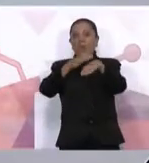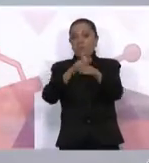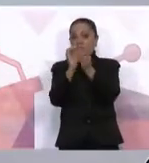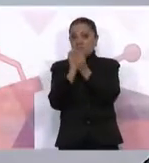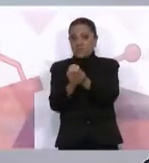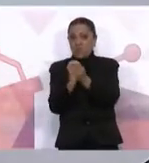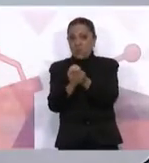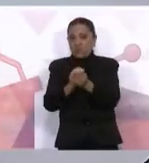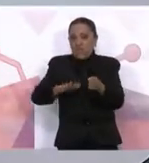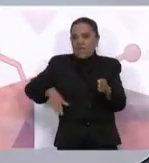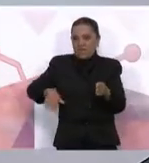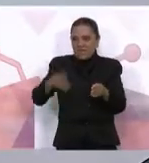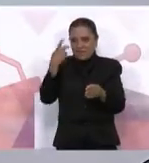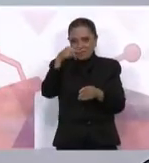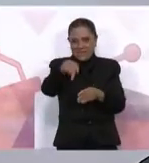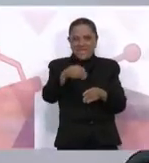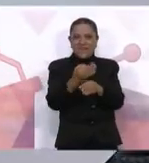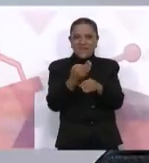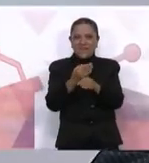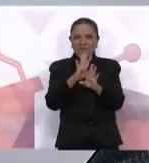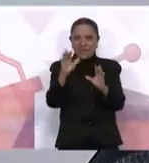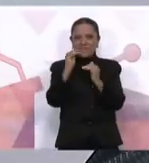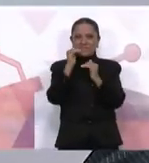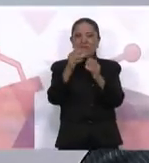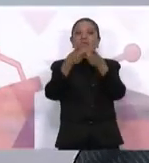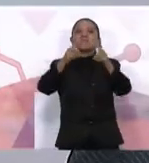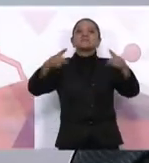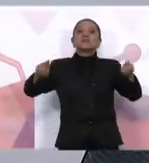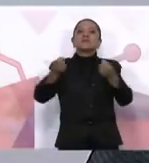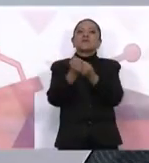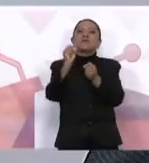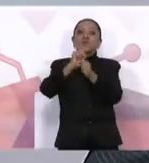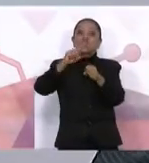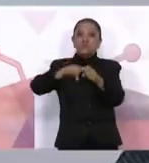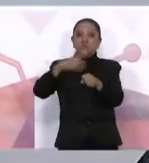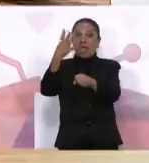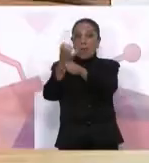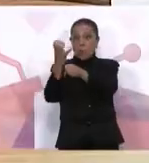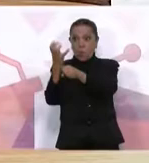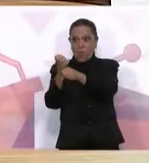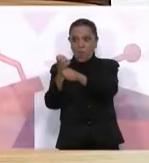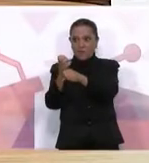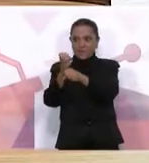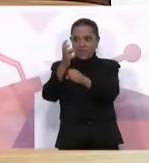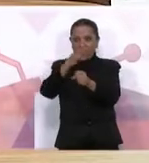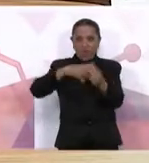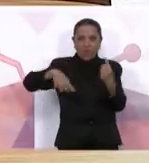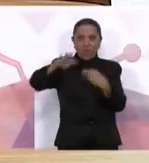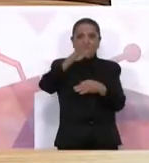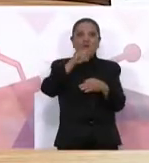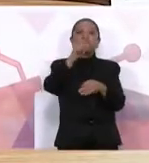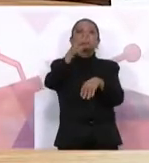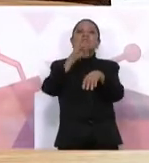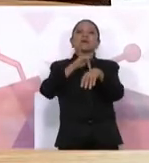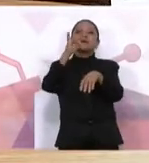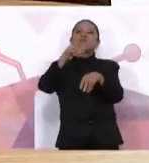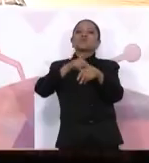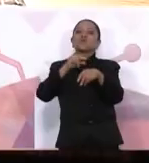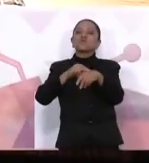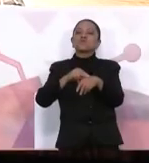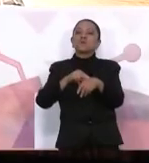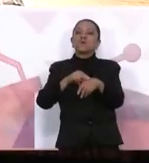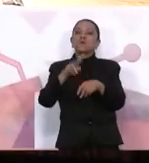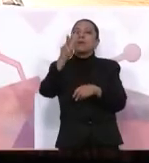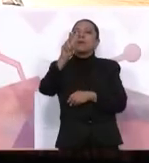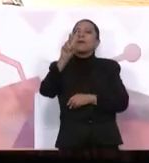para este bloque desarrollo social en su cuarta ronda tocaría el turno al doctor jesús alejandro vera jiménez del